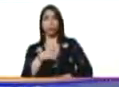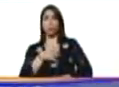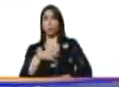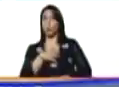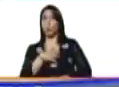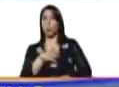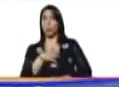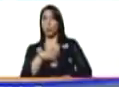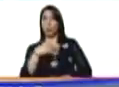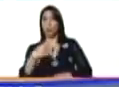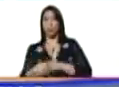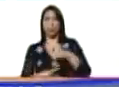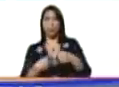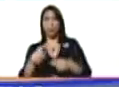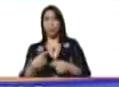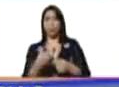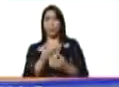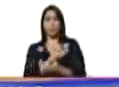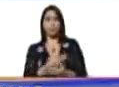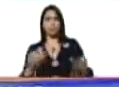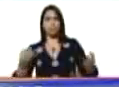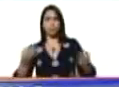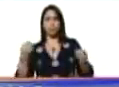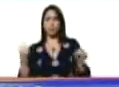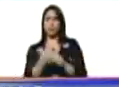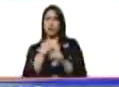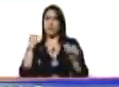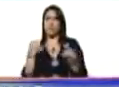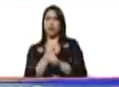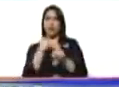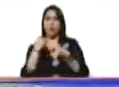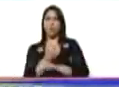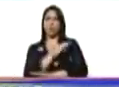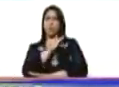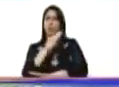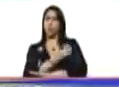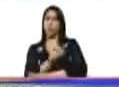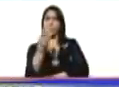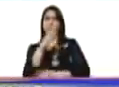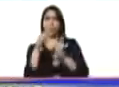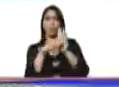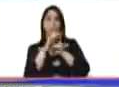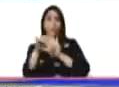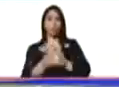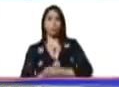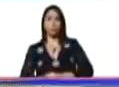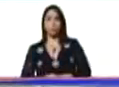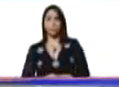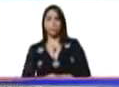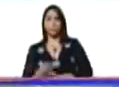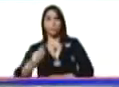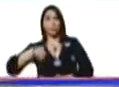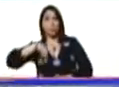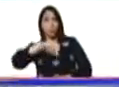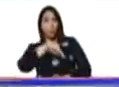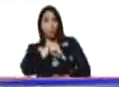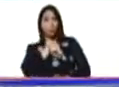Después de unas extraordinarias jornadas de trabajo en la Asamblea Nacional Constituyente,